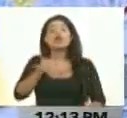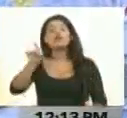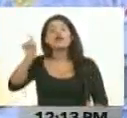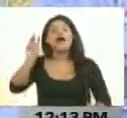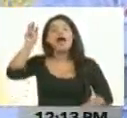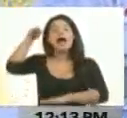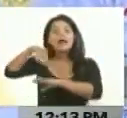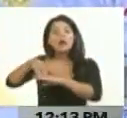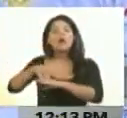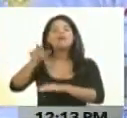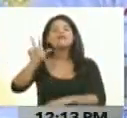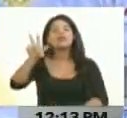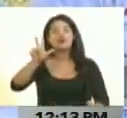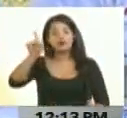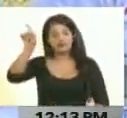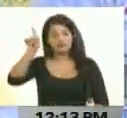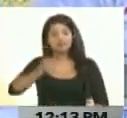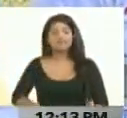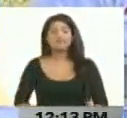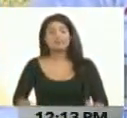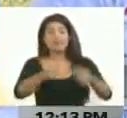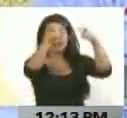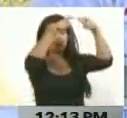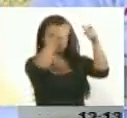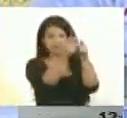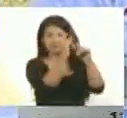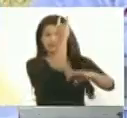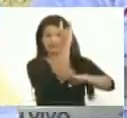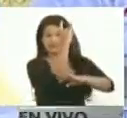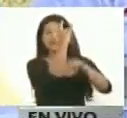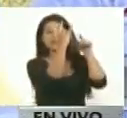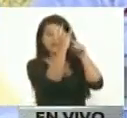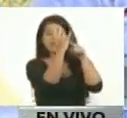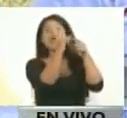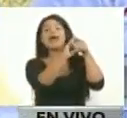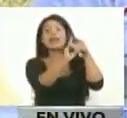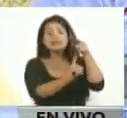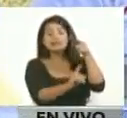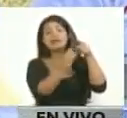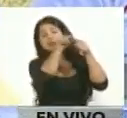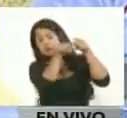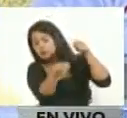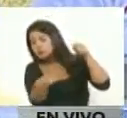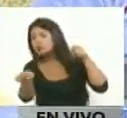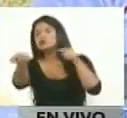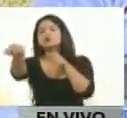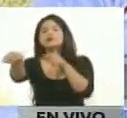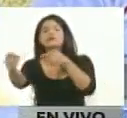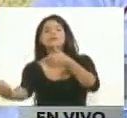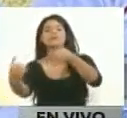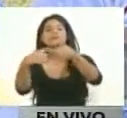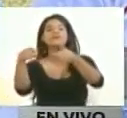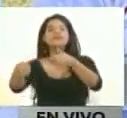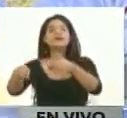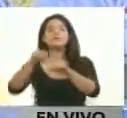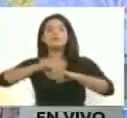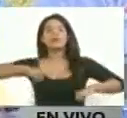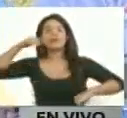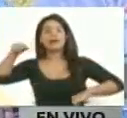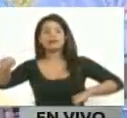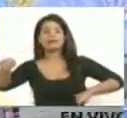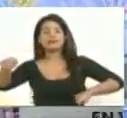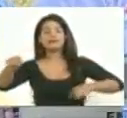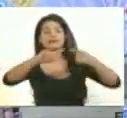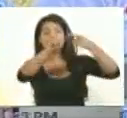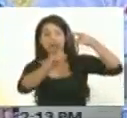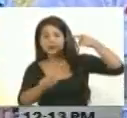transformadores son los que suministran la energía para el bombeo de agua de una unidad militar que está adscrita al Regimiento Guardia de Honor. Es decir, que